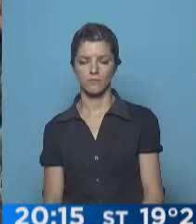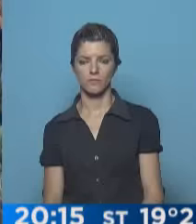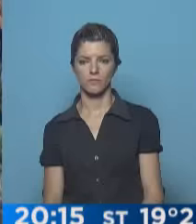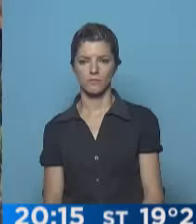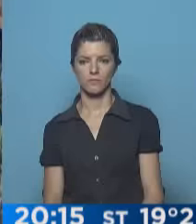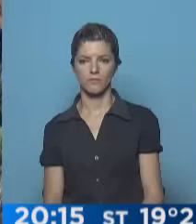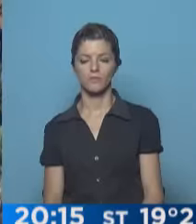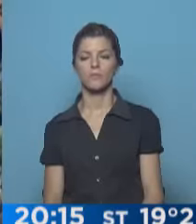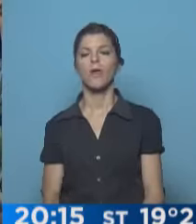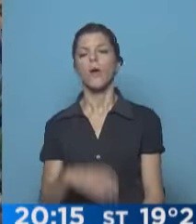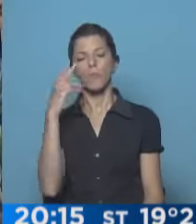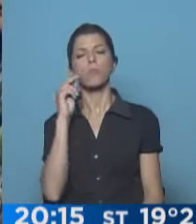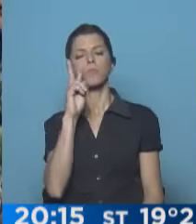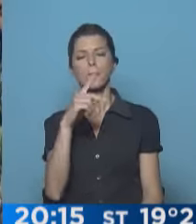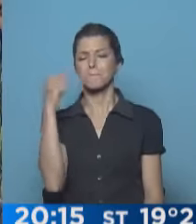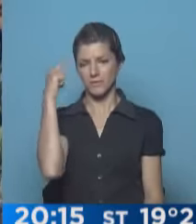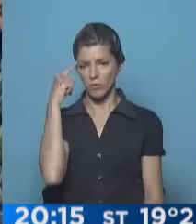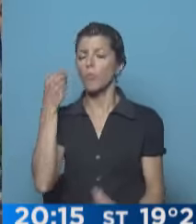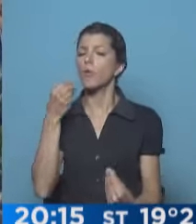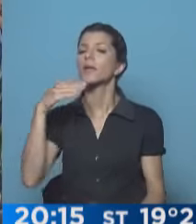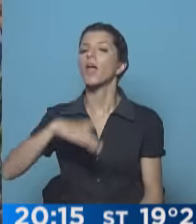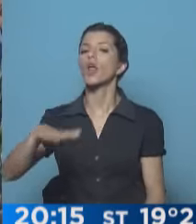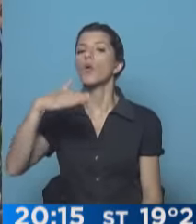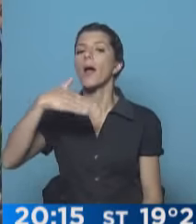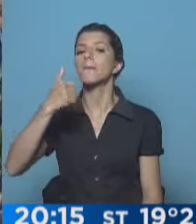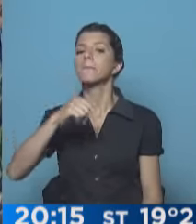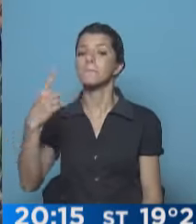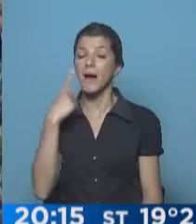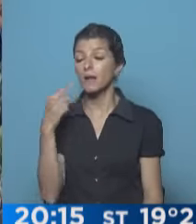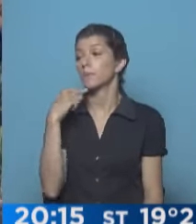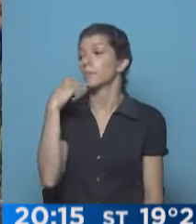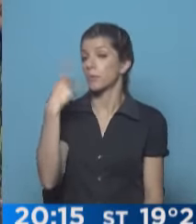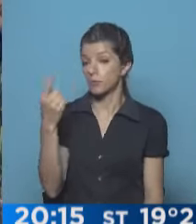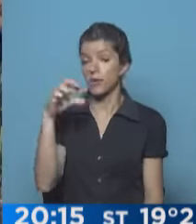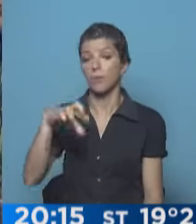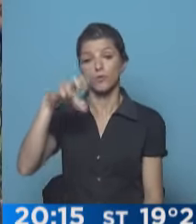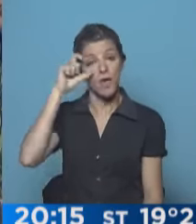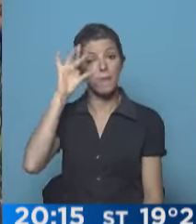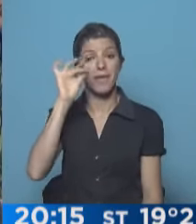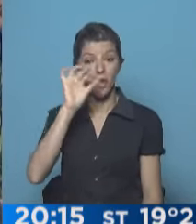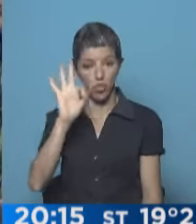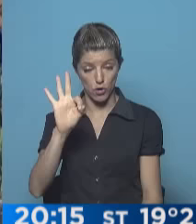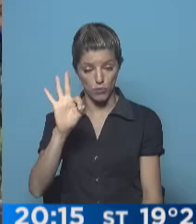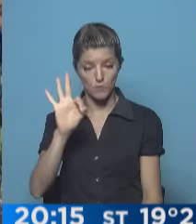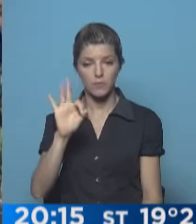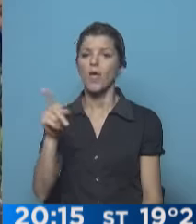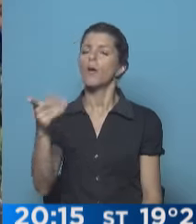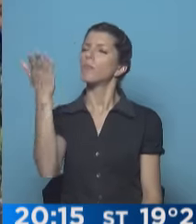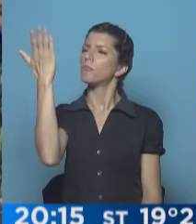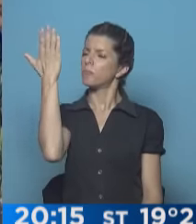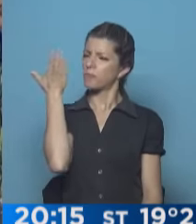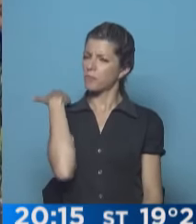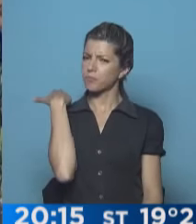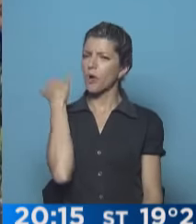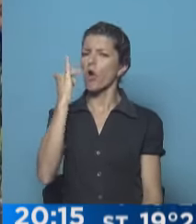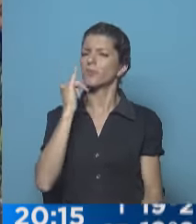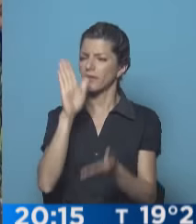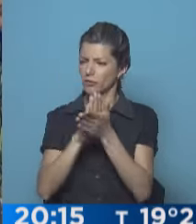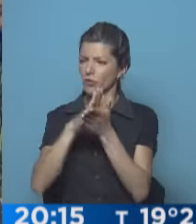Et après de voir esto, la pregunta es: ¿por qué Mali? A ver, vamos a preguntarle a Pedro Brieger. Pedro, vos habías hecho referencia a Mali